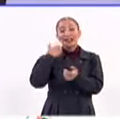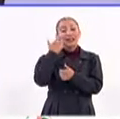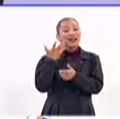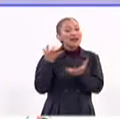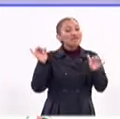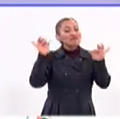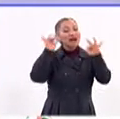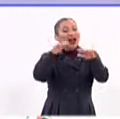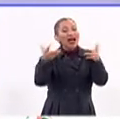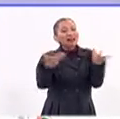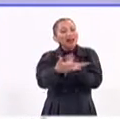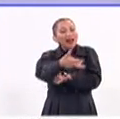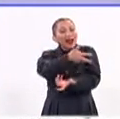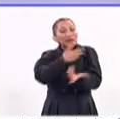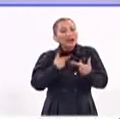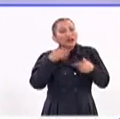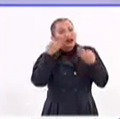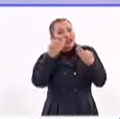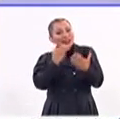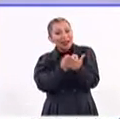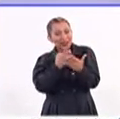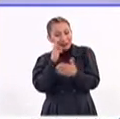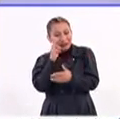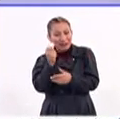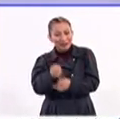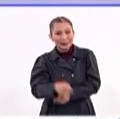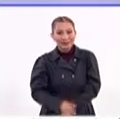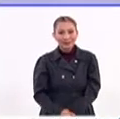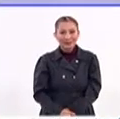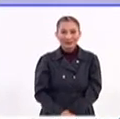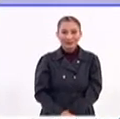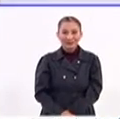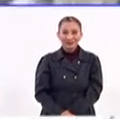un espacio para generar espectadores críticos. Veamos los detalles.